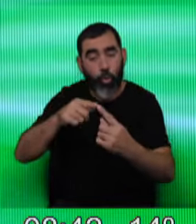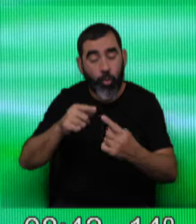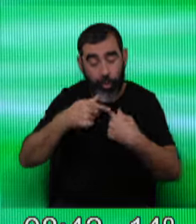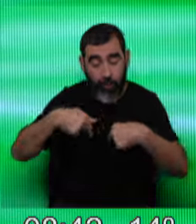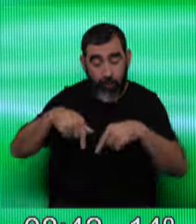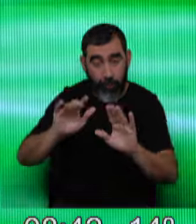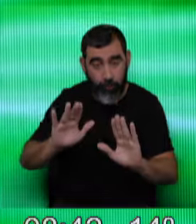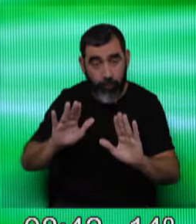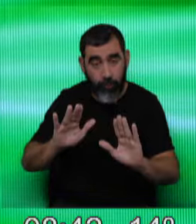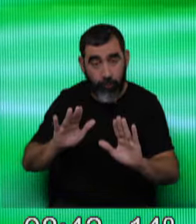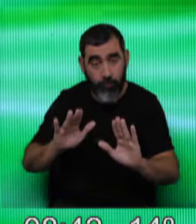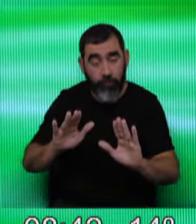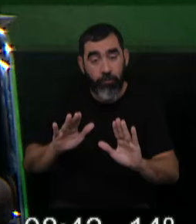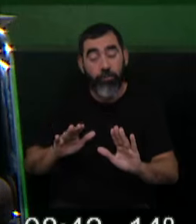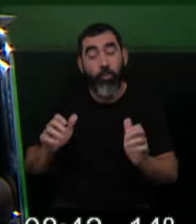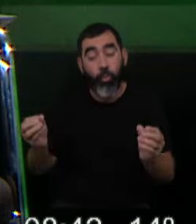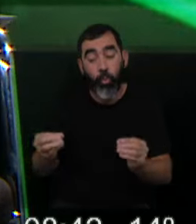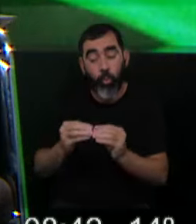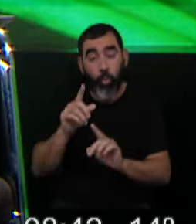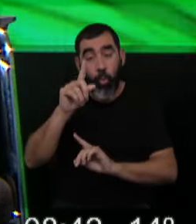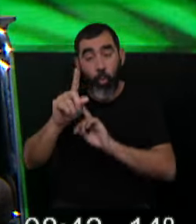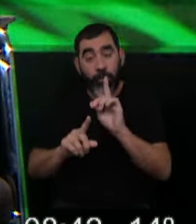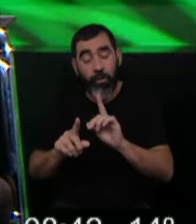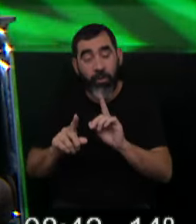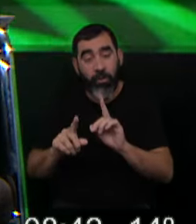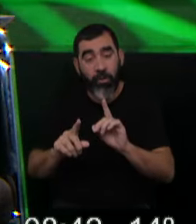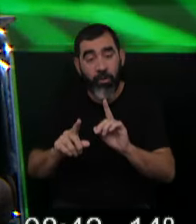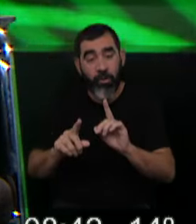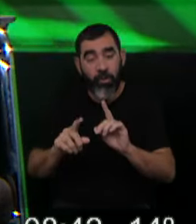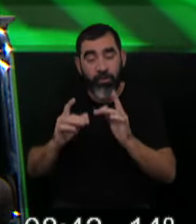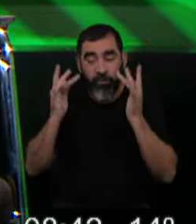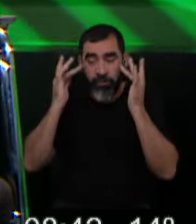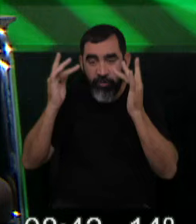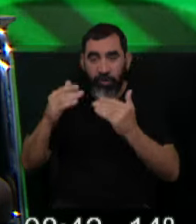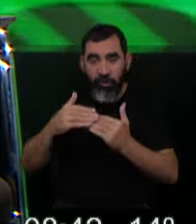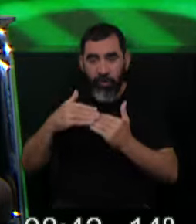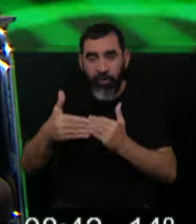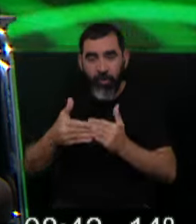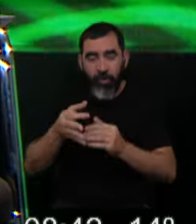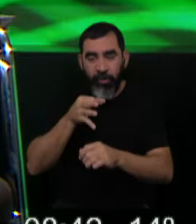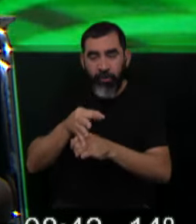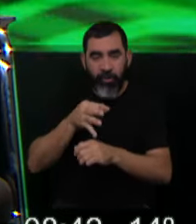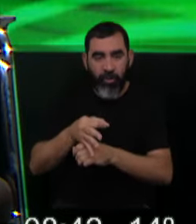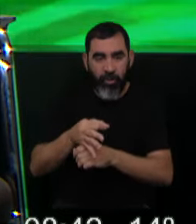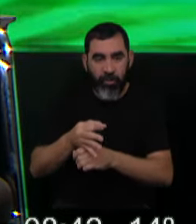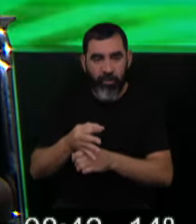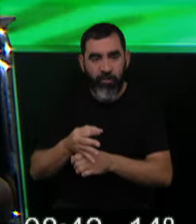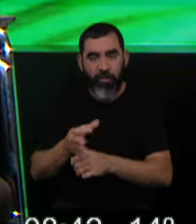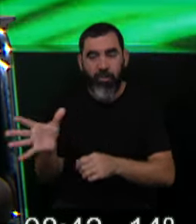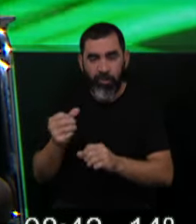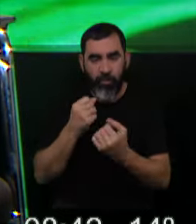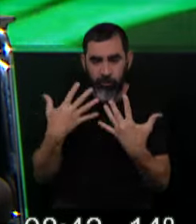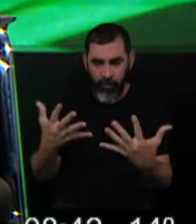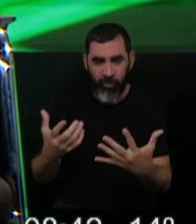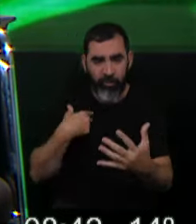caso, conjuntamente con ellos, es tratar de reeducar al vecino. ¿En qué? Bueno, en que todos pueden tener